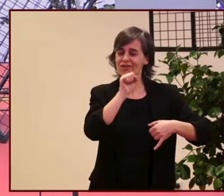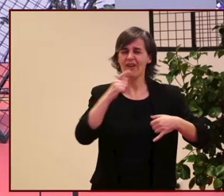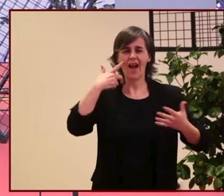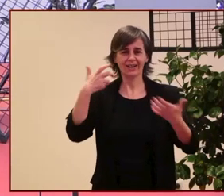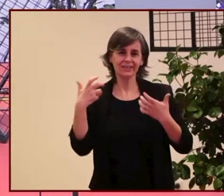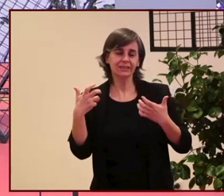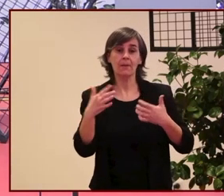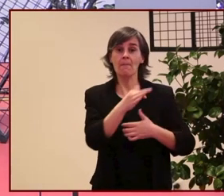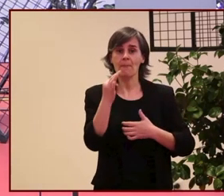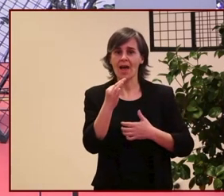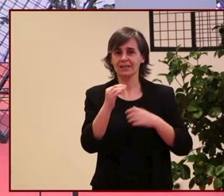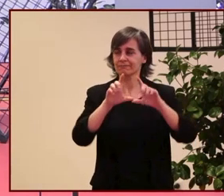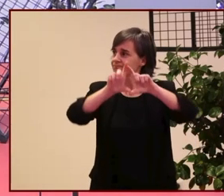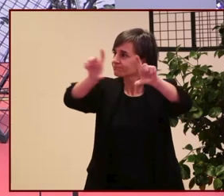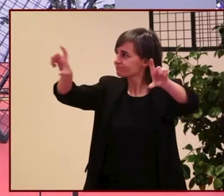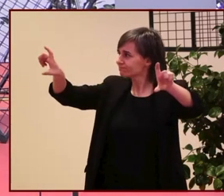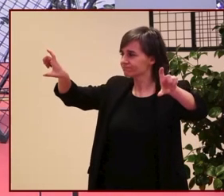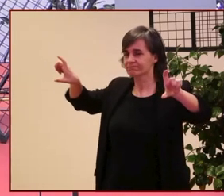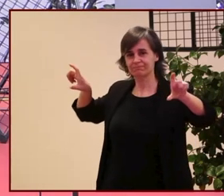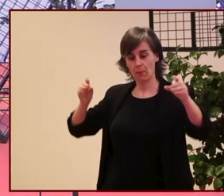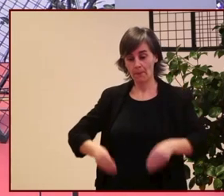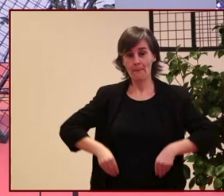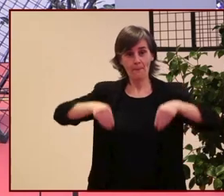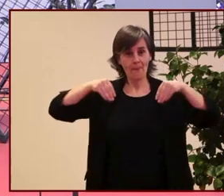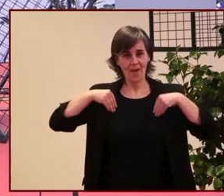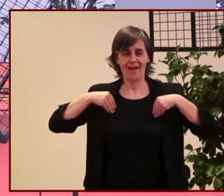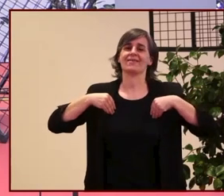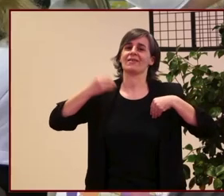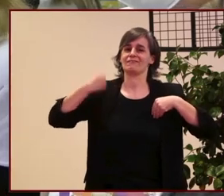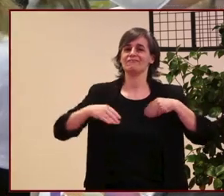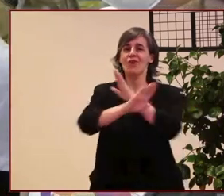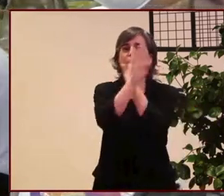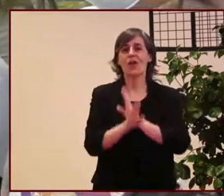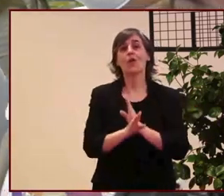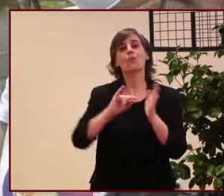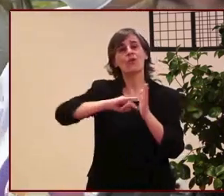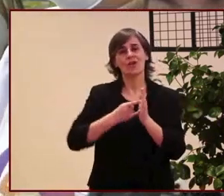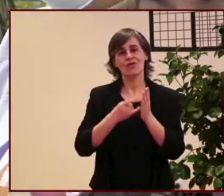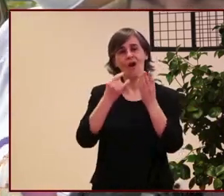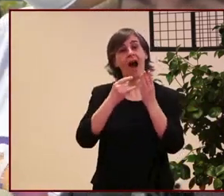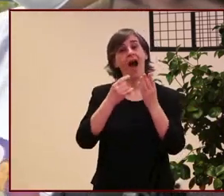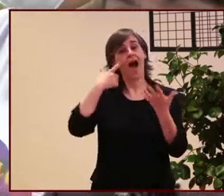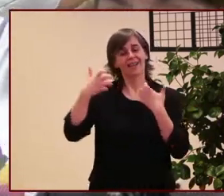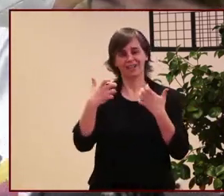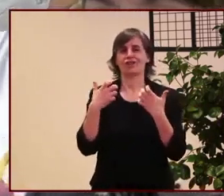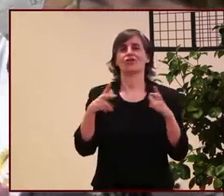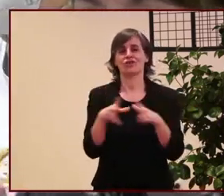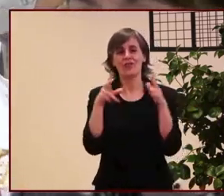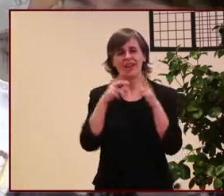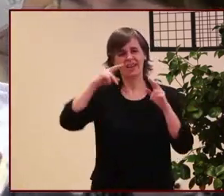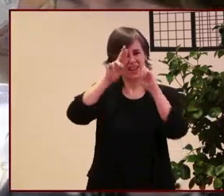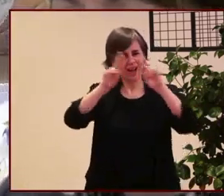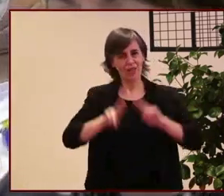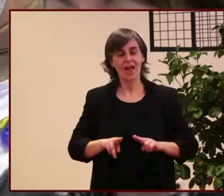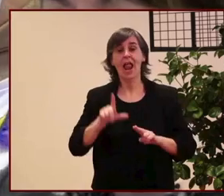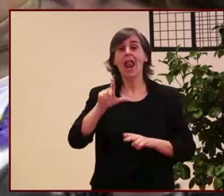esta manta cobija que nace como resultado del proyecto artístico social e internacional las locas creado